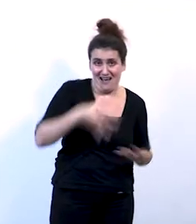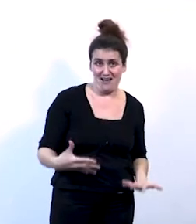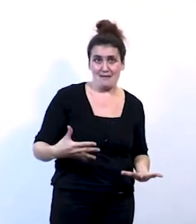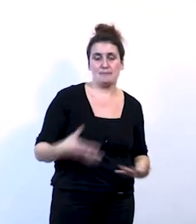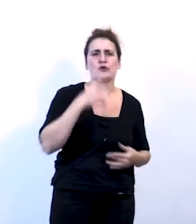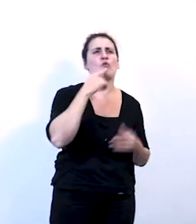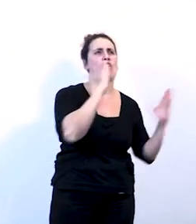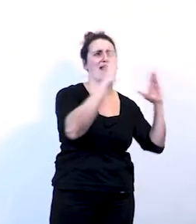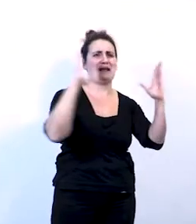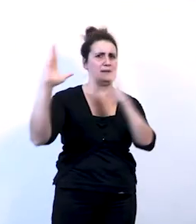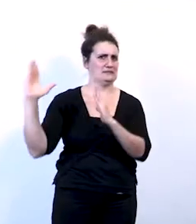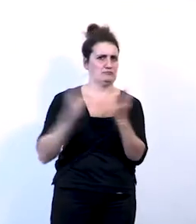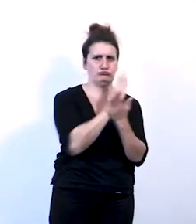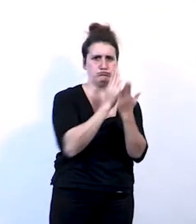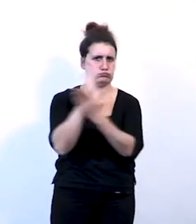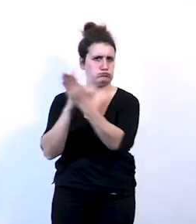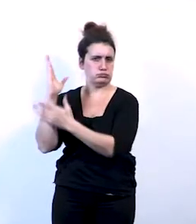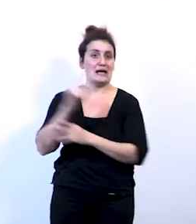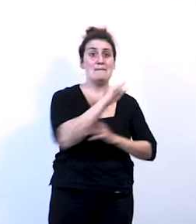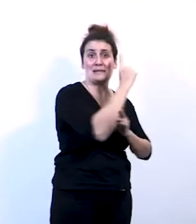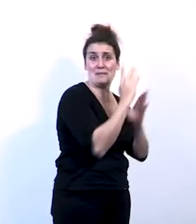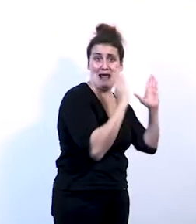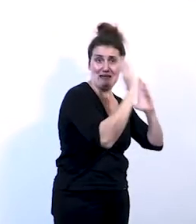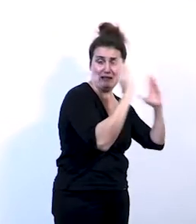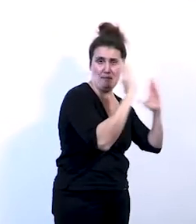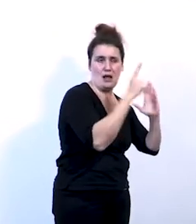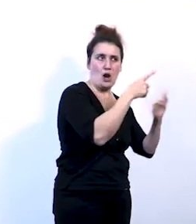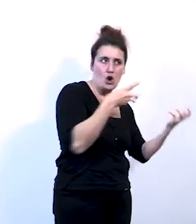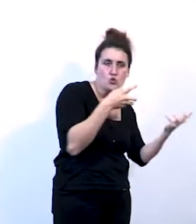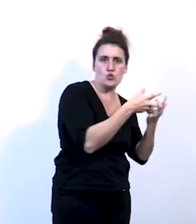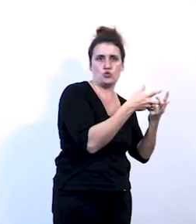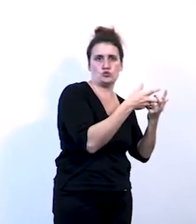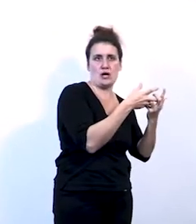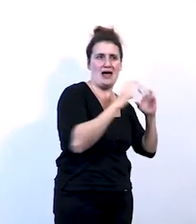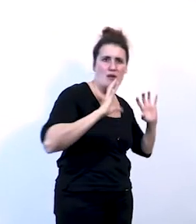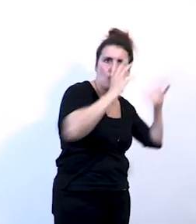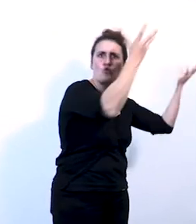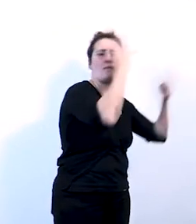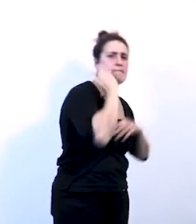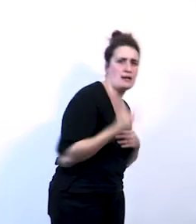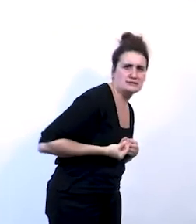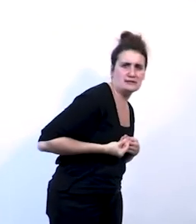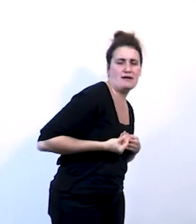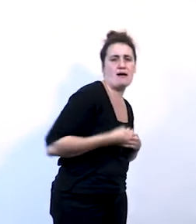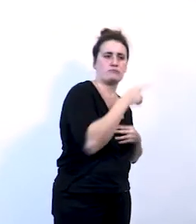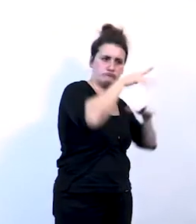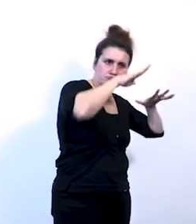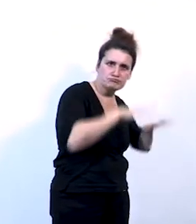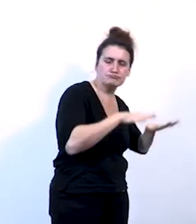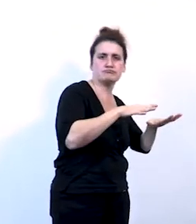varias etapas. Tenemos la primera etapa en la que la lucha, la revolución palestina